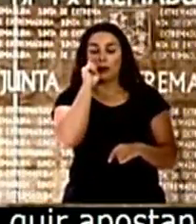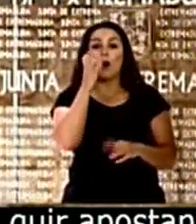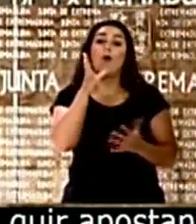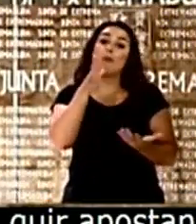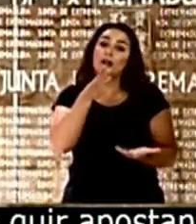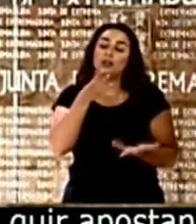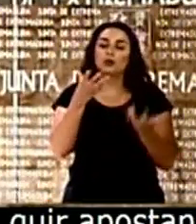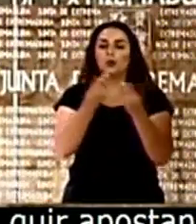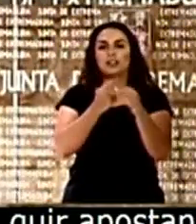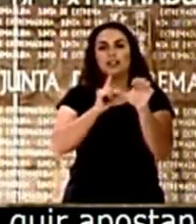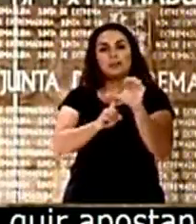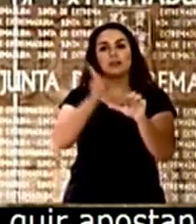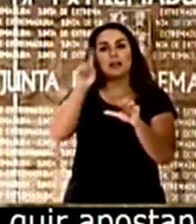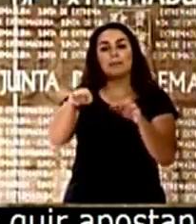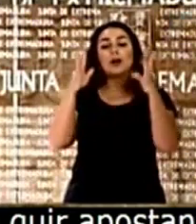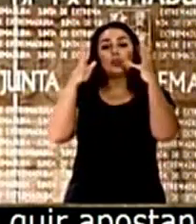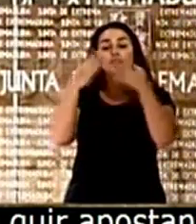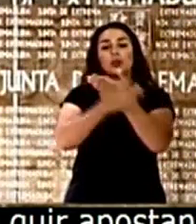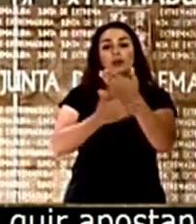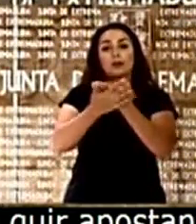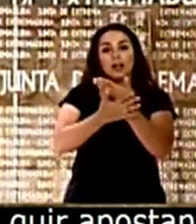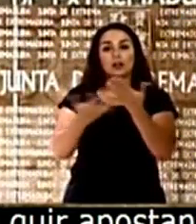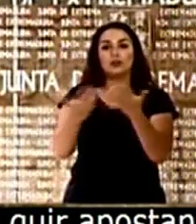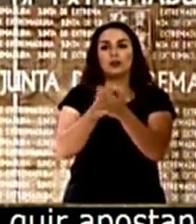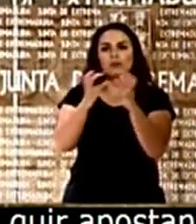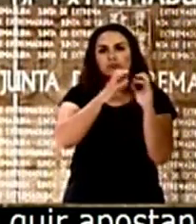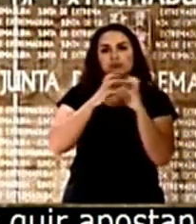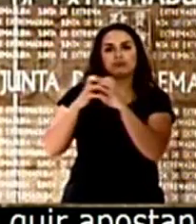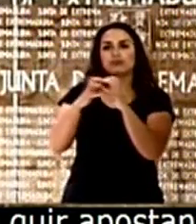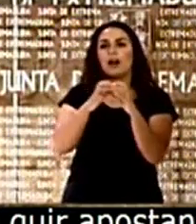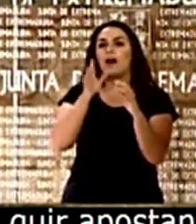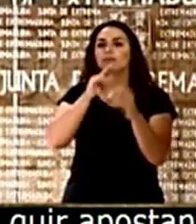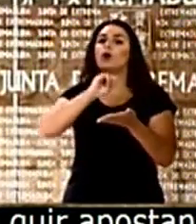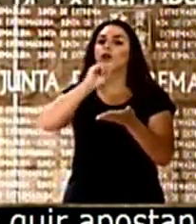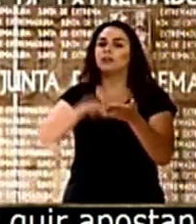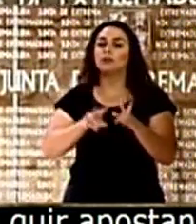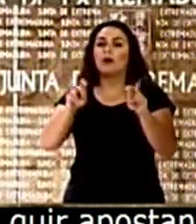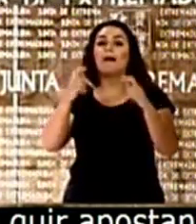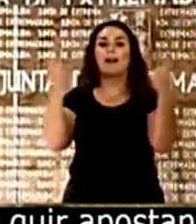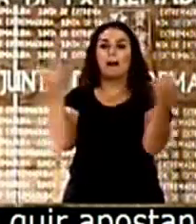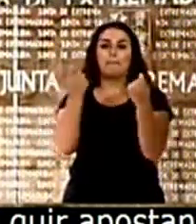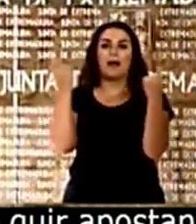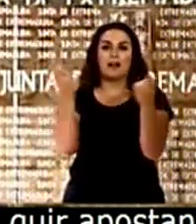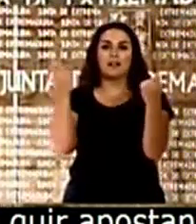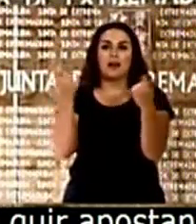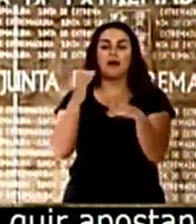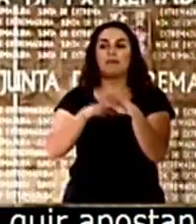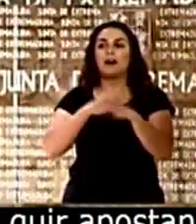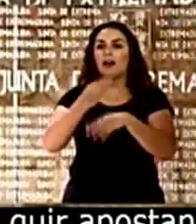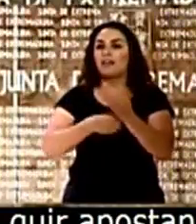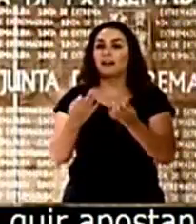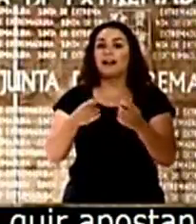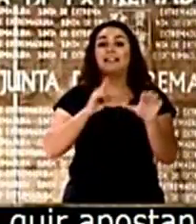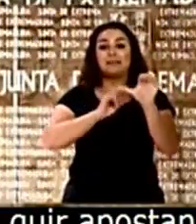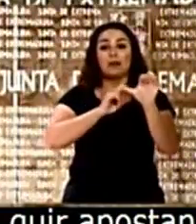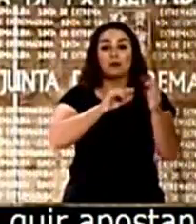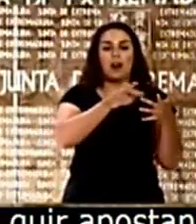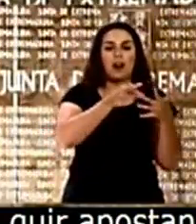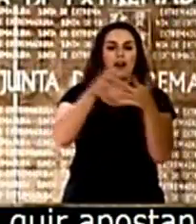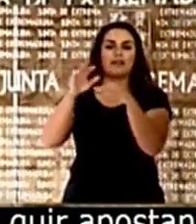la Junta de Extremadura y su Consejo de Gobierno han dado luz verde a la contratación de una nueva campaña para posicionar a Extremadura en el